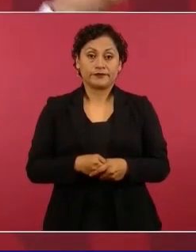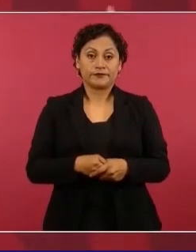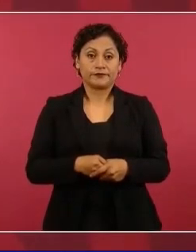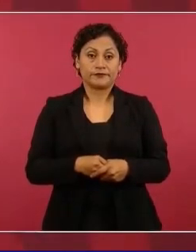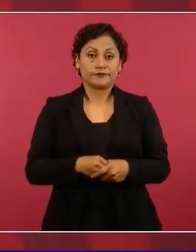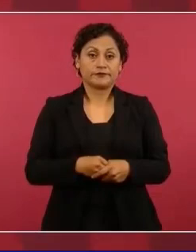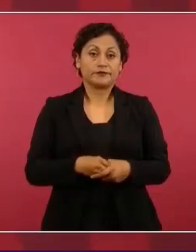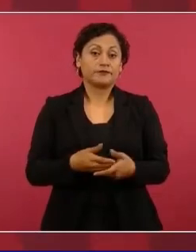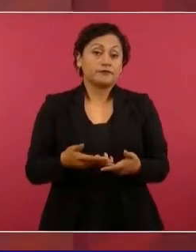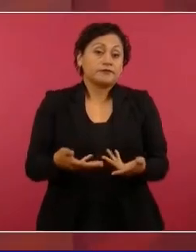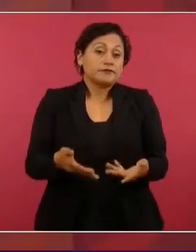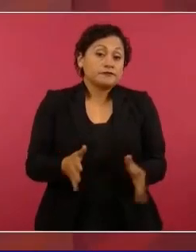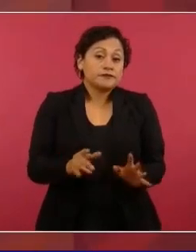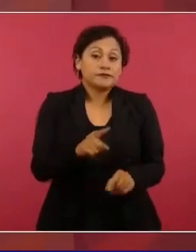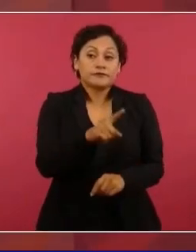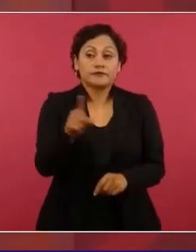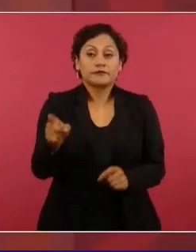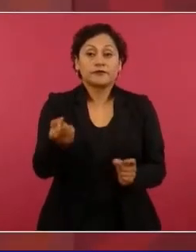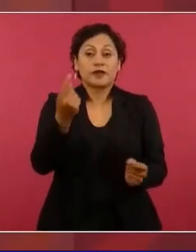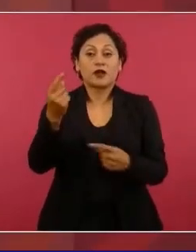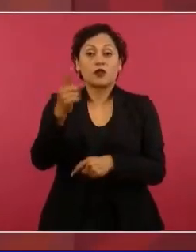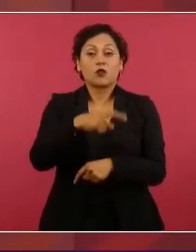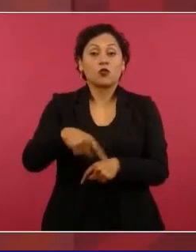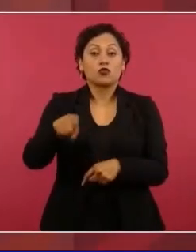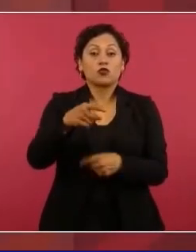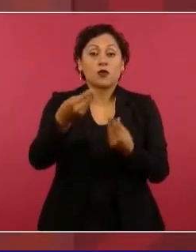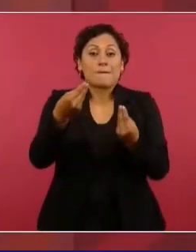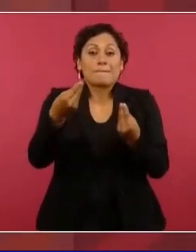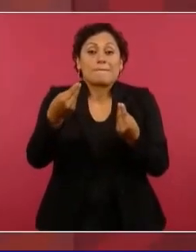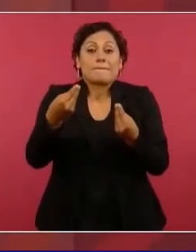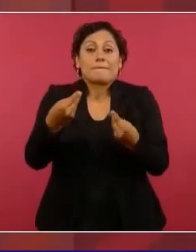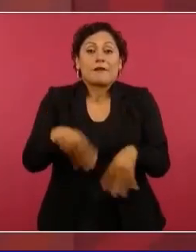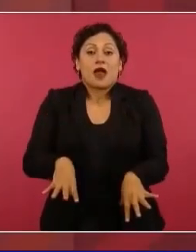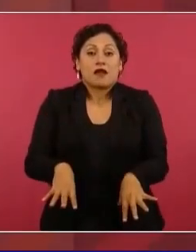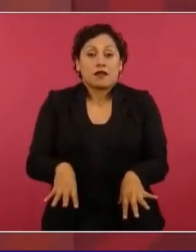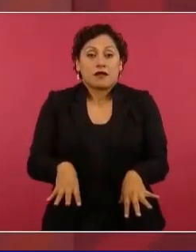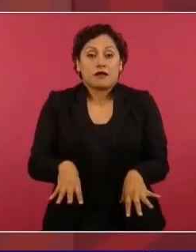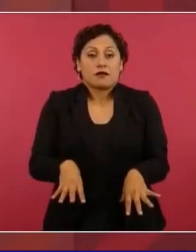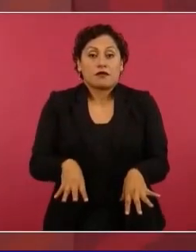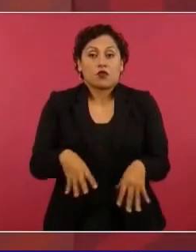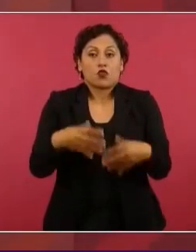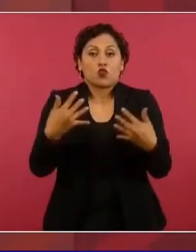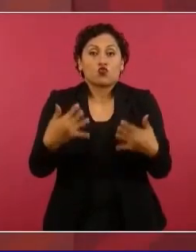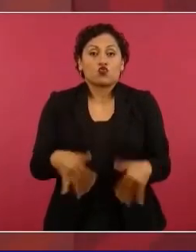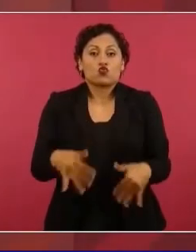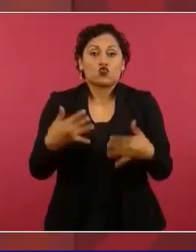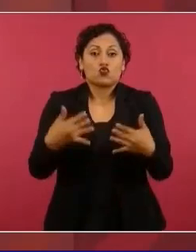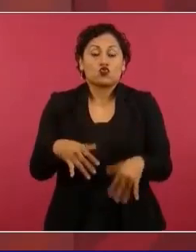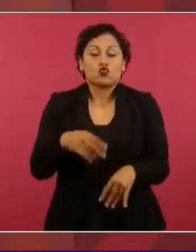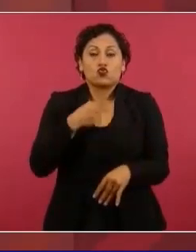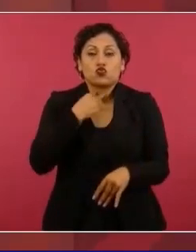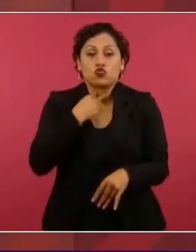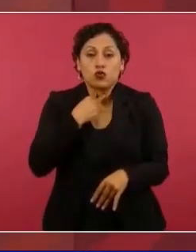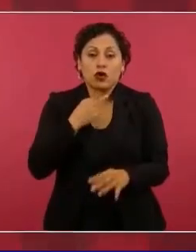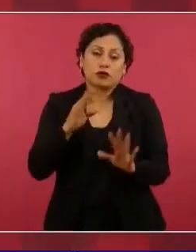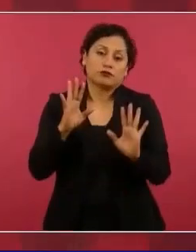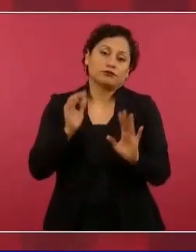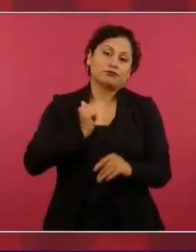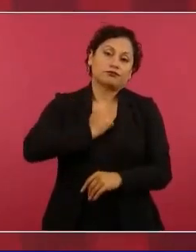el tinglado lo lamento, es como los periodistas,